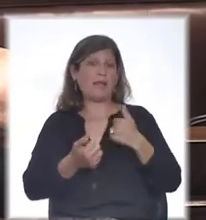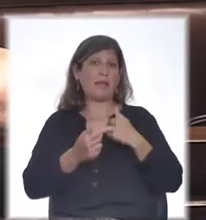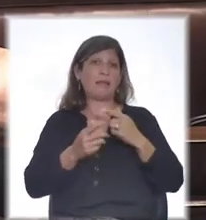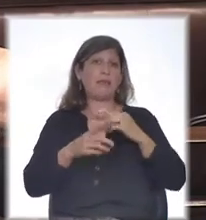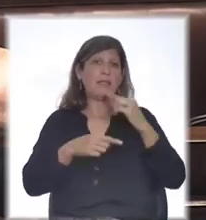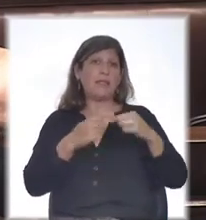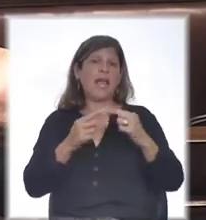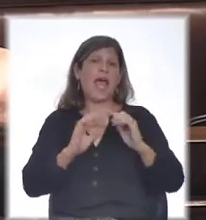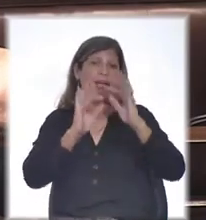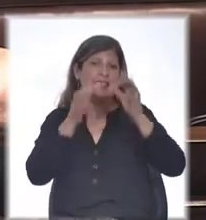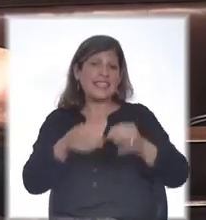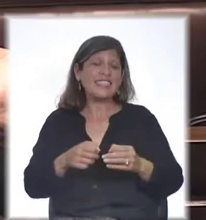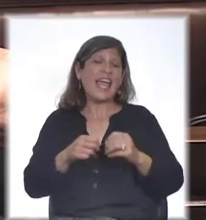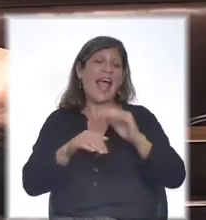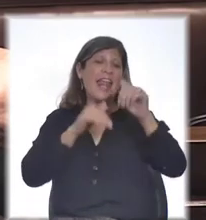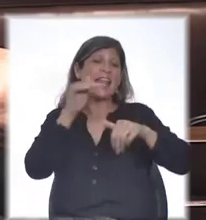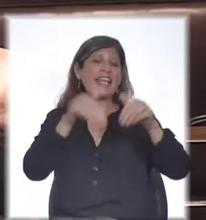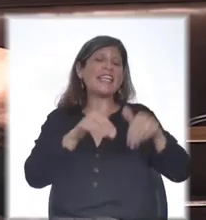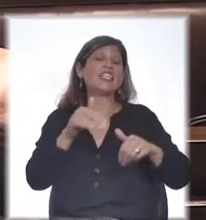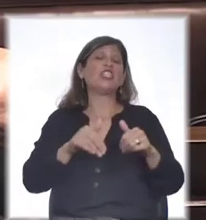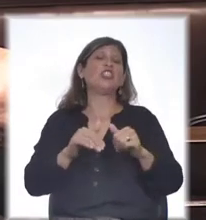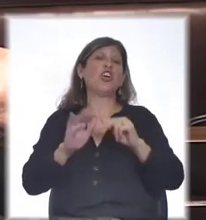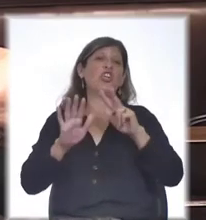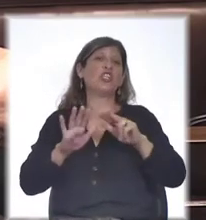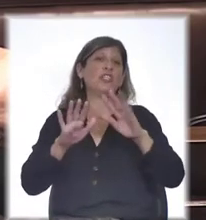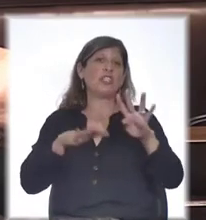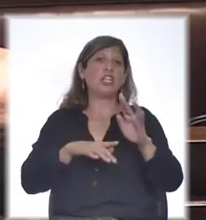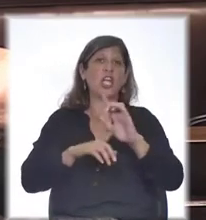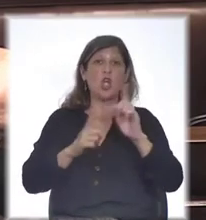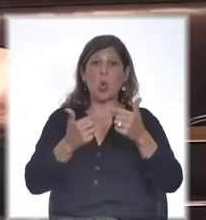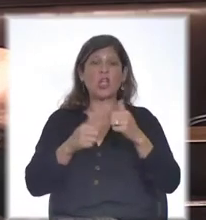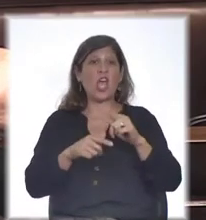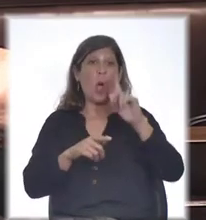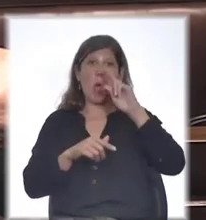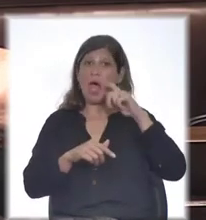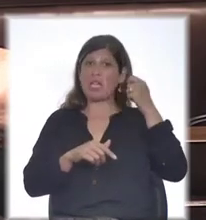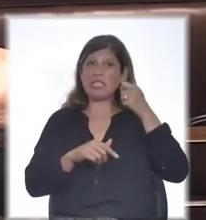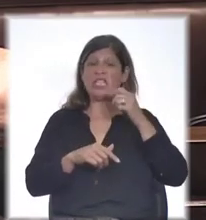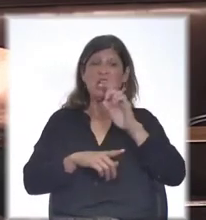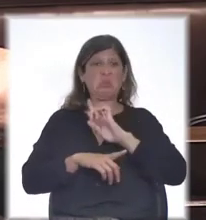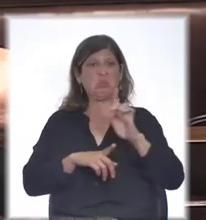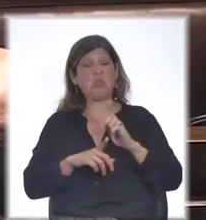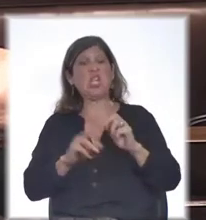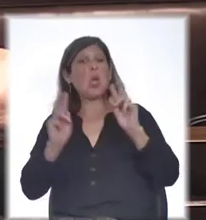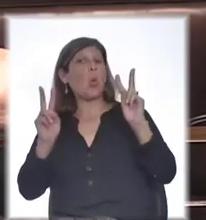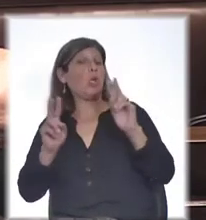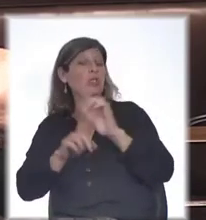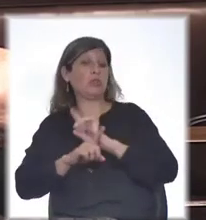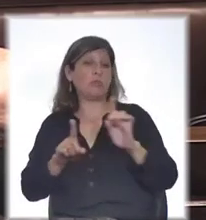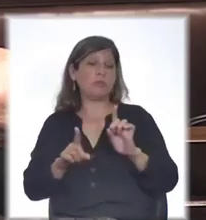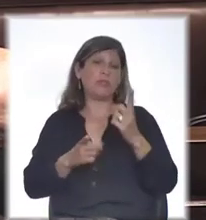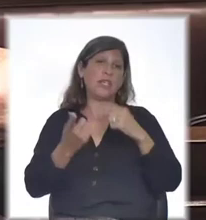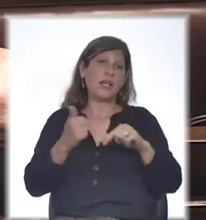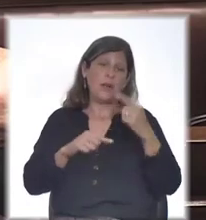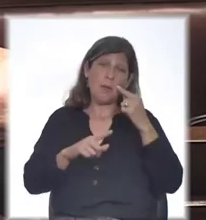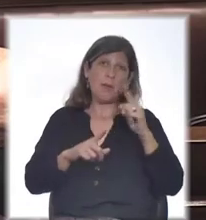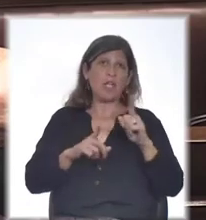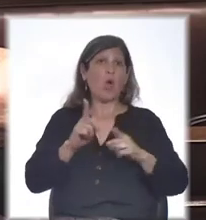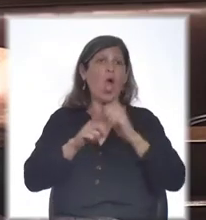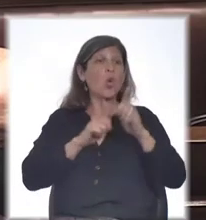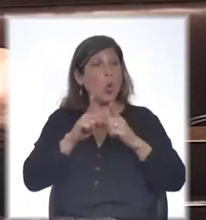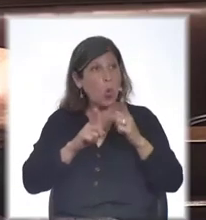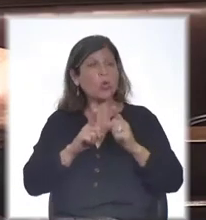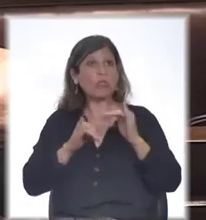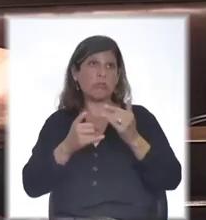las elecciones del 84, sin Seregni y sin Wilson, con muchos dirigentes proscriptos y algunos todavía en esa